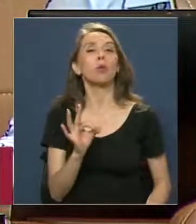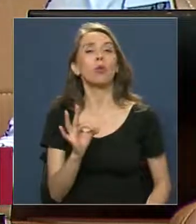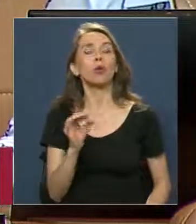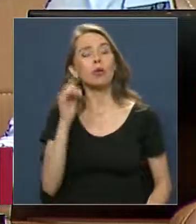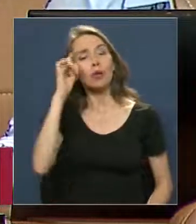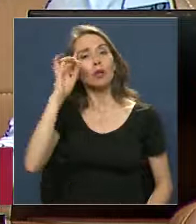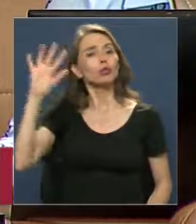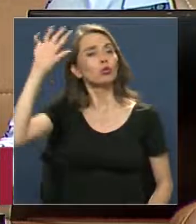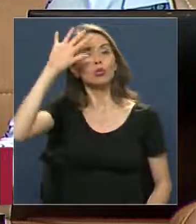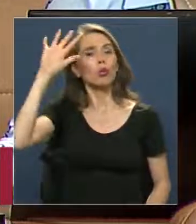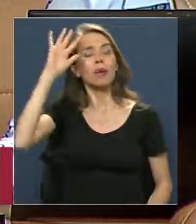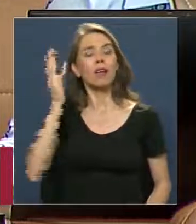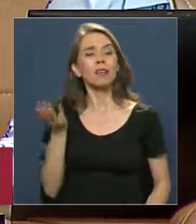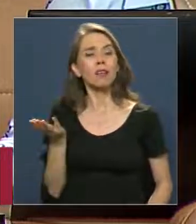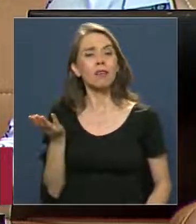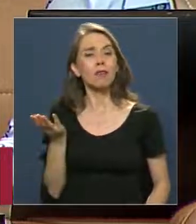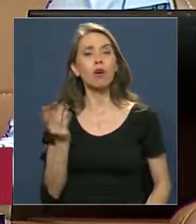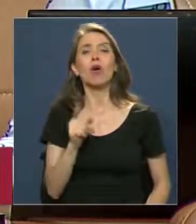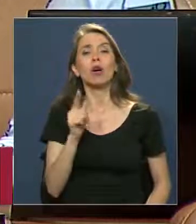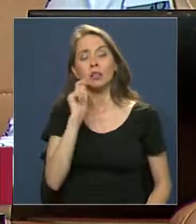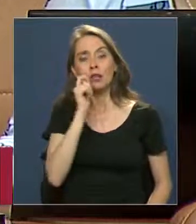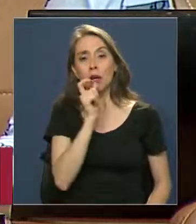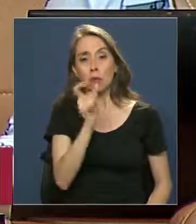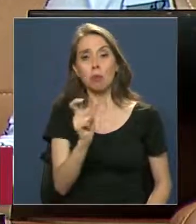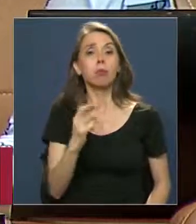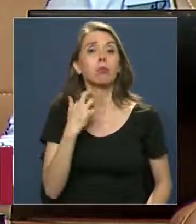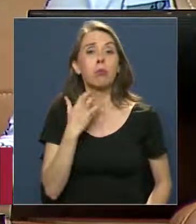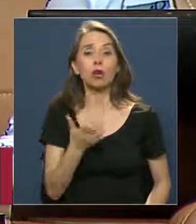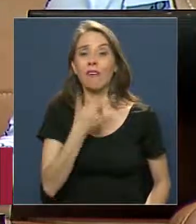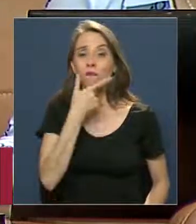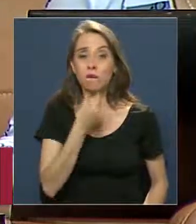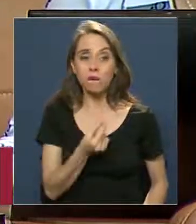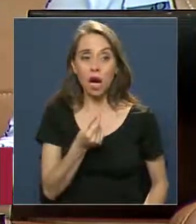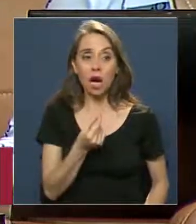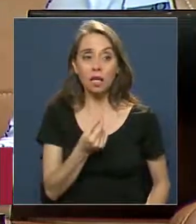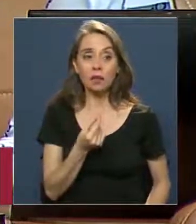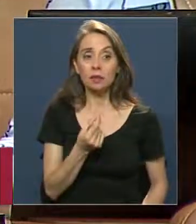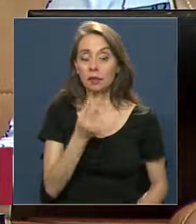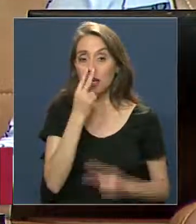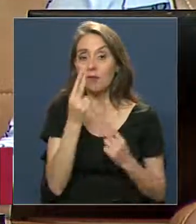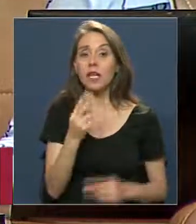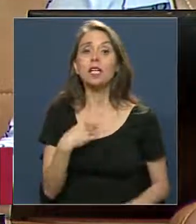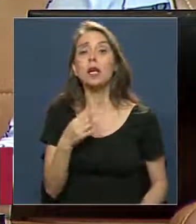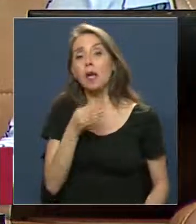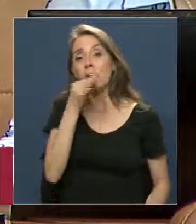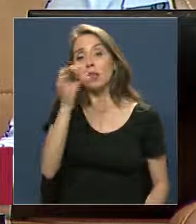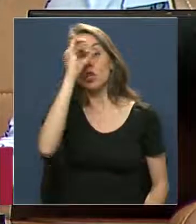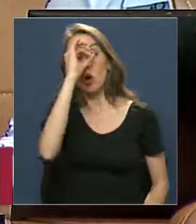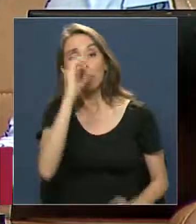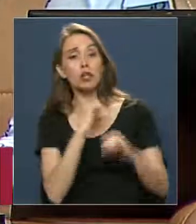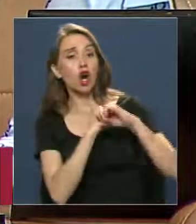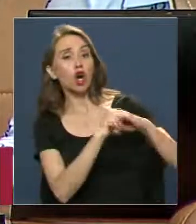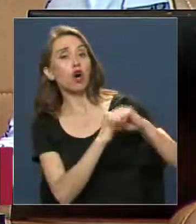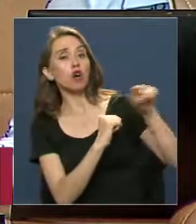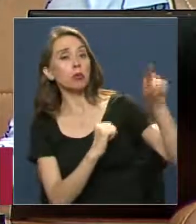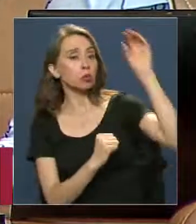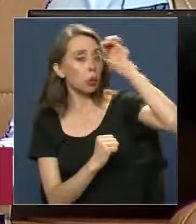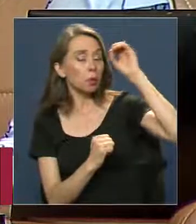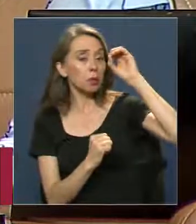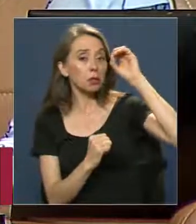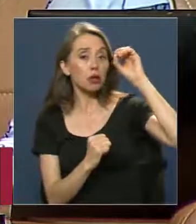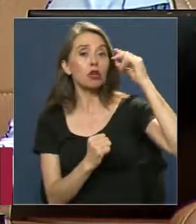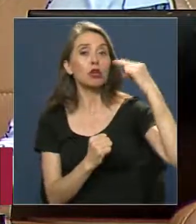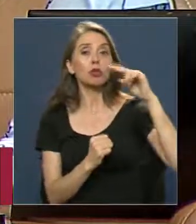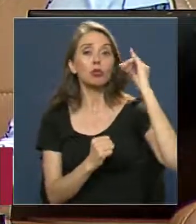subjetivo. Es subjetivo por cuanto hoy en día es fácil encontrarse con que una mera opinión contraria o que discrepe con una